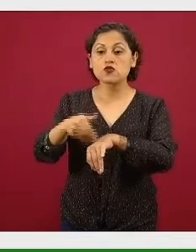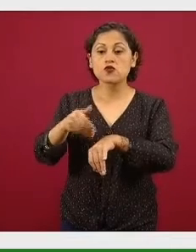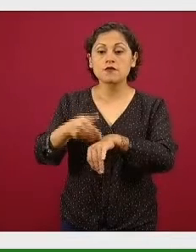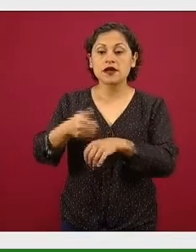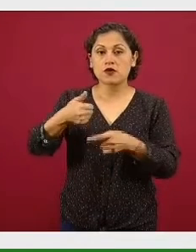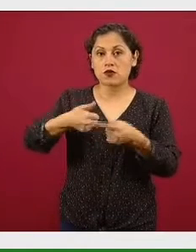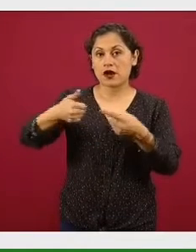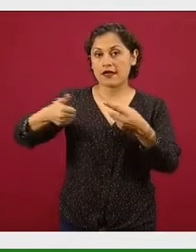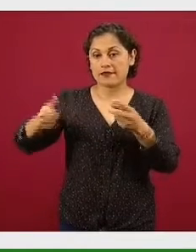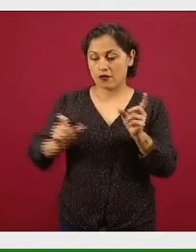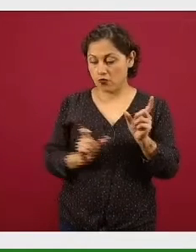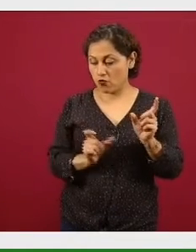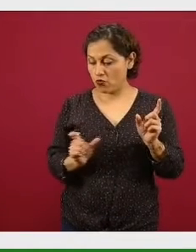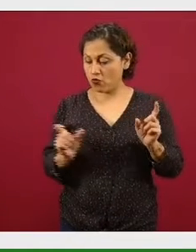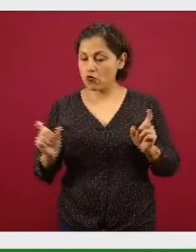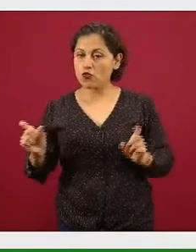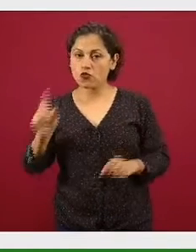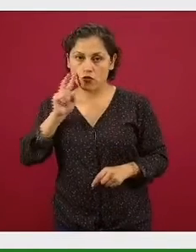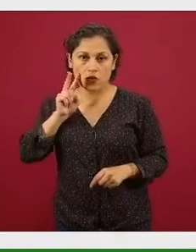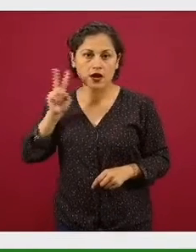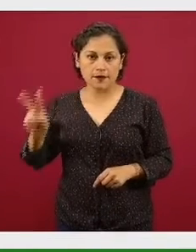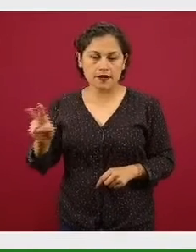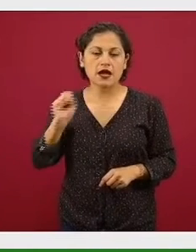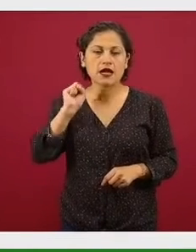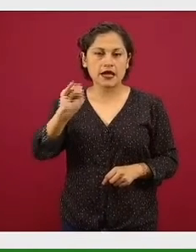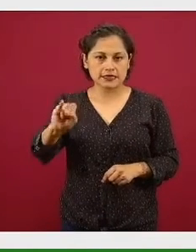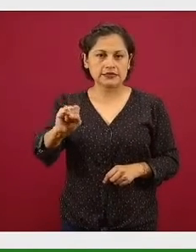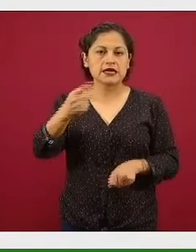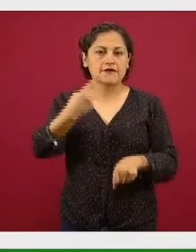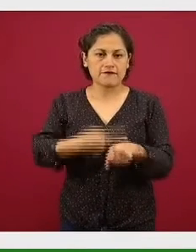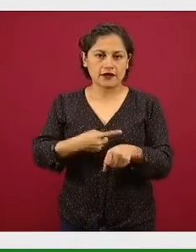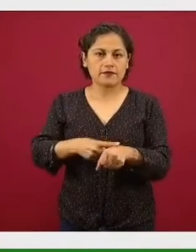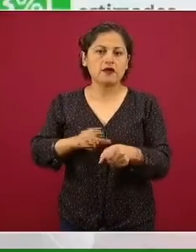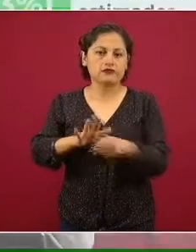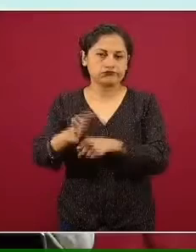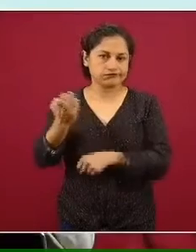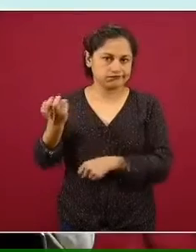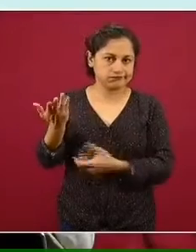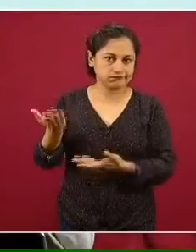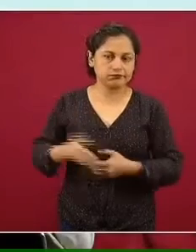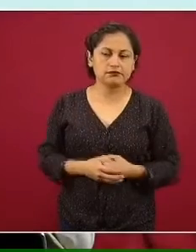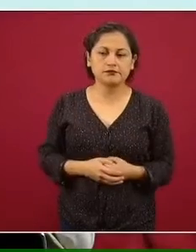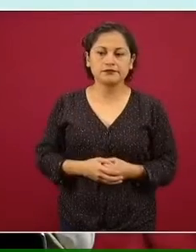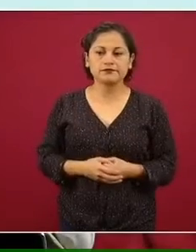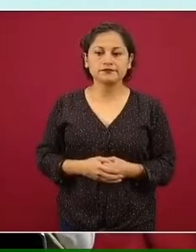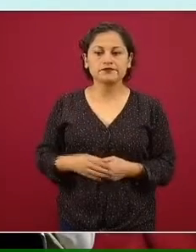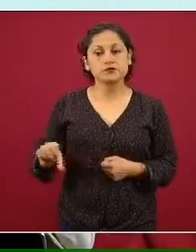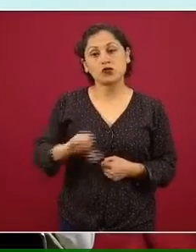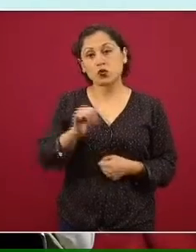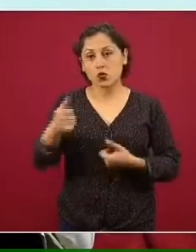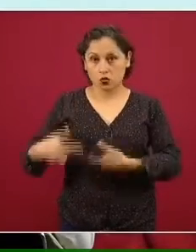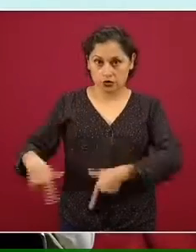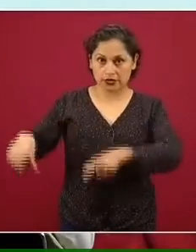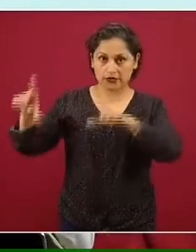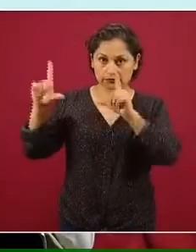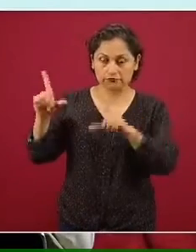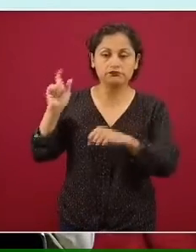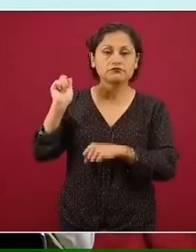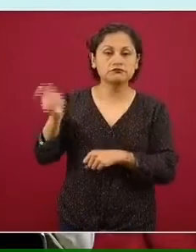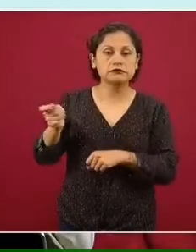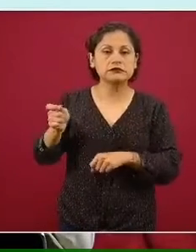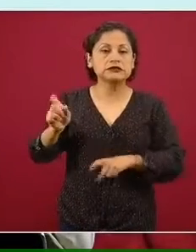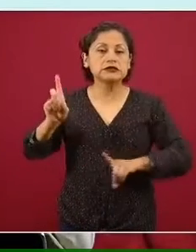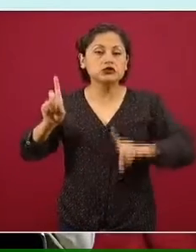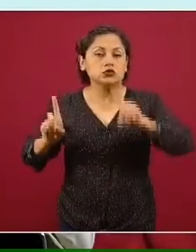una de las barras, que son casos confirmados. Si vemos en la siguiente diapositiva, vamos entonces ahora a pasar a estimar los casos,